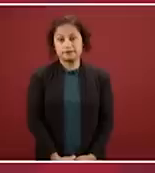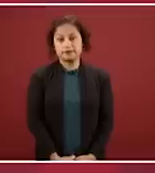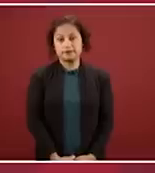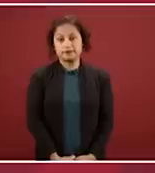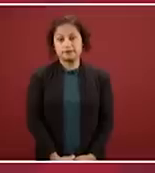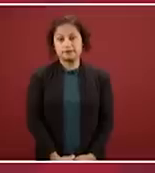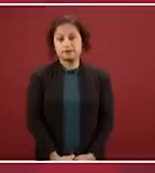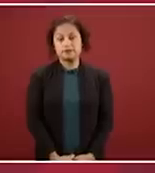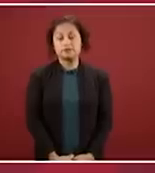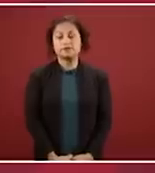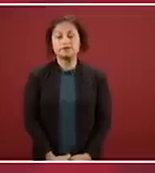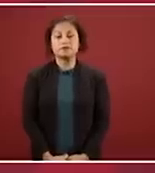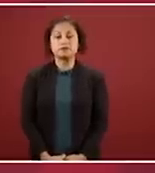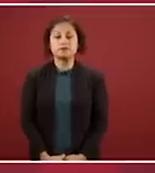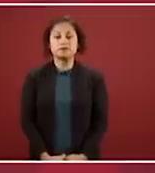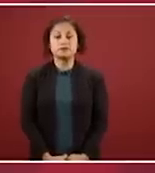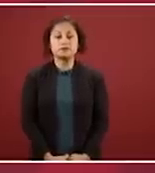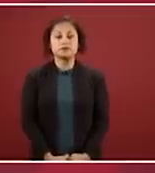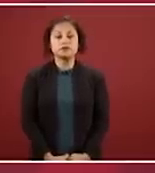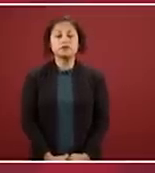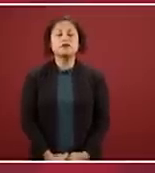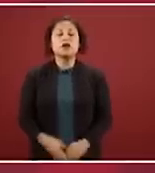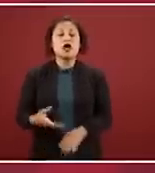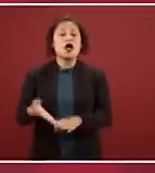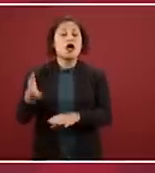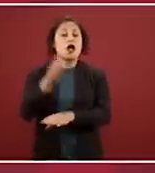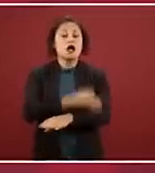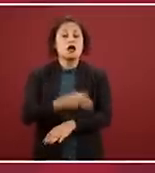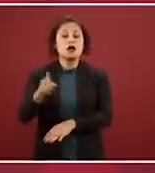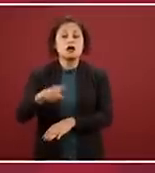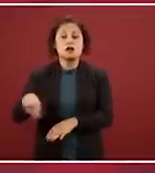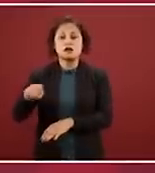se admiraba al indígena muerto,